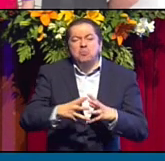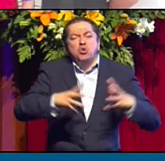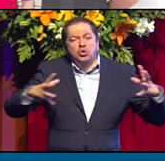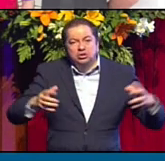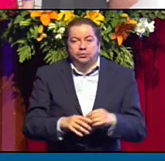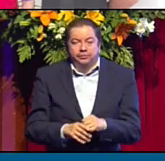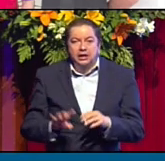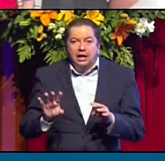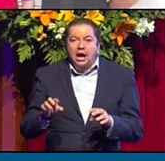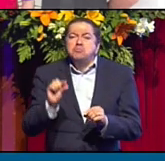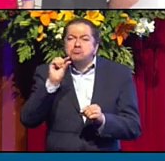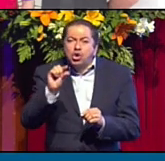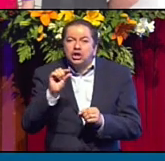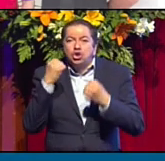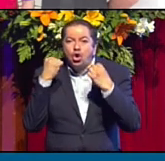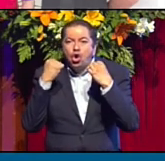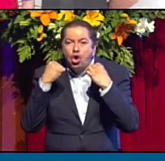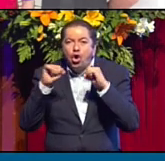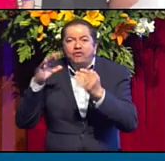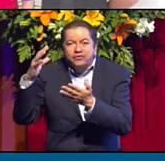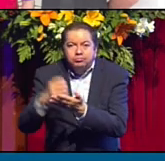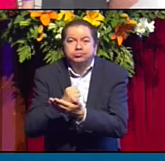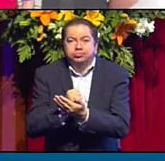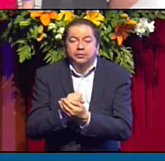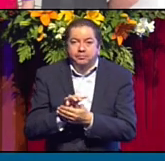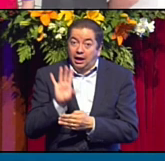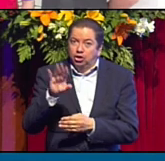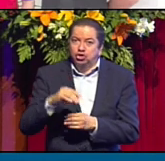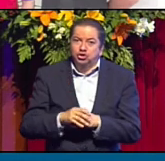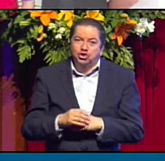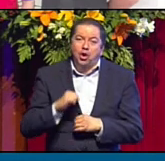pero voy a hablar los pequeños logros. Tenemos, y este es una